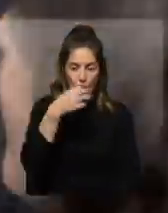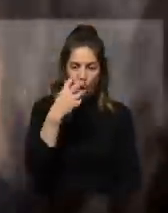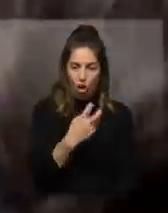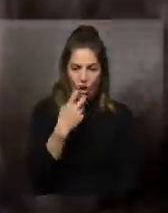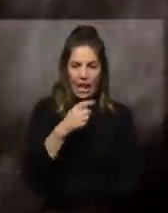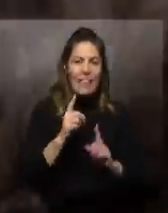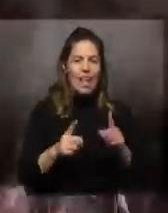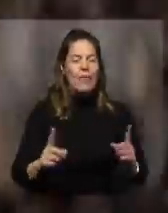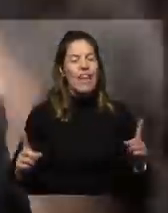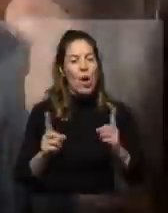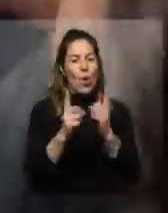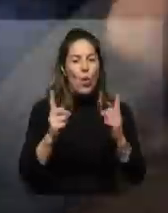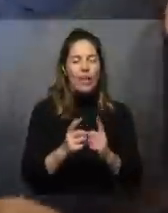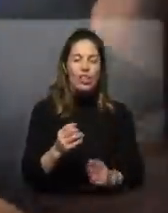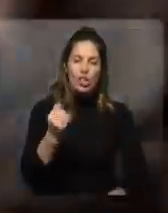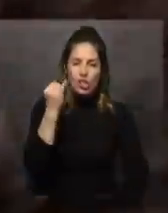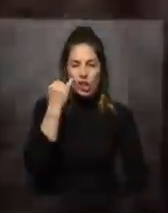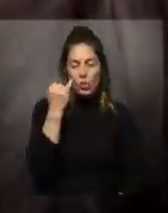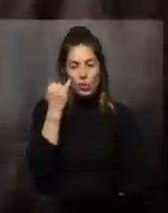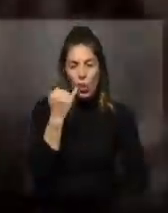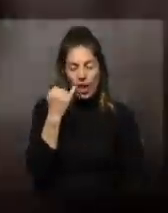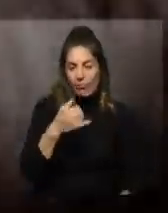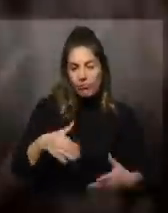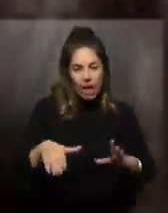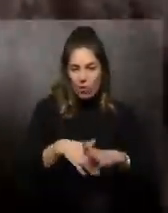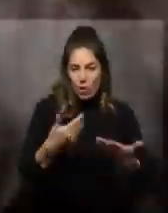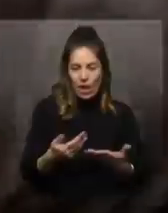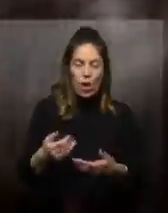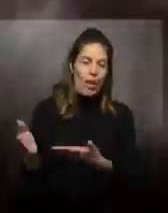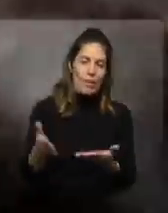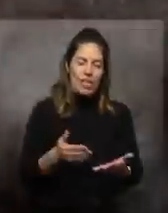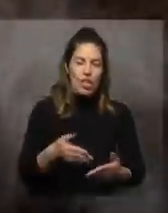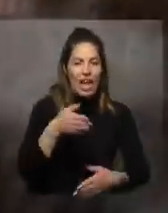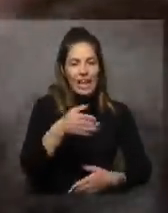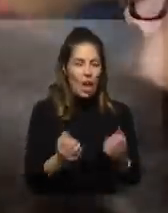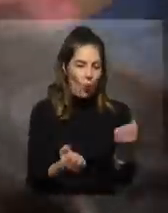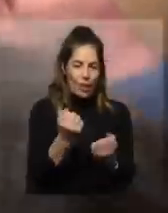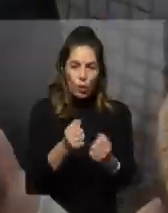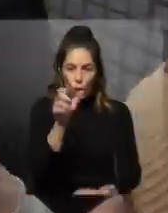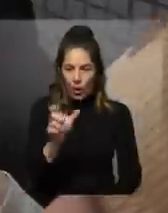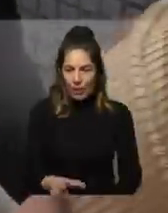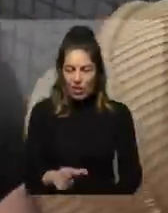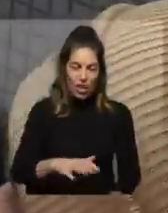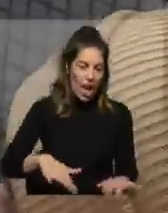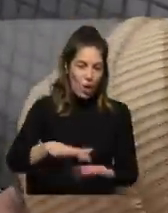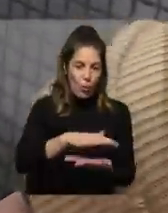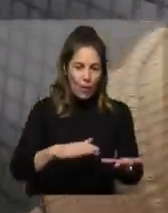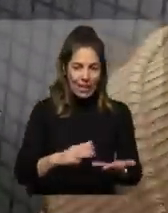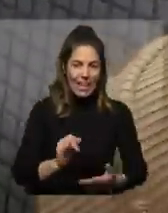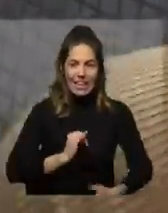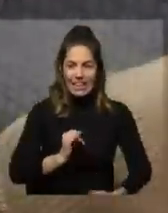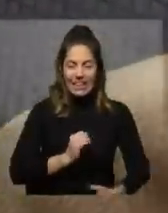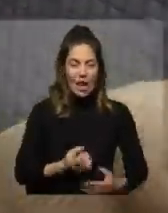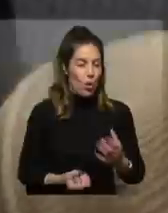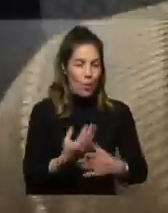encuentros sexuales casuales azarosos como lo puede ser eventualmente la invitación a subir a un vehículo a una persona que se encuentra en un parque e identidad no